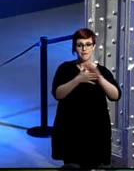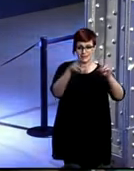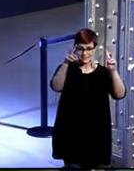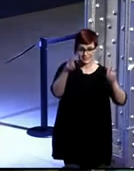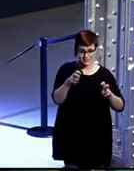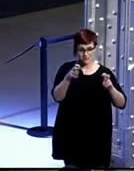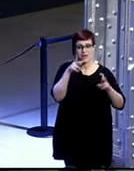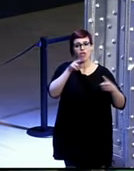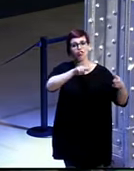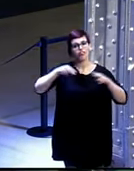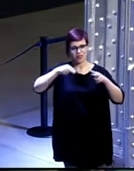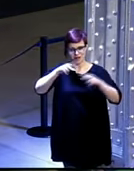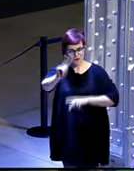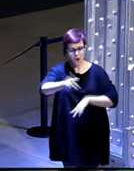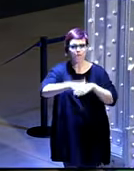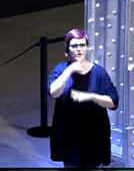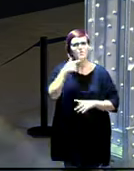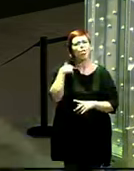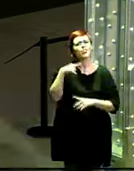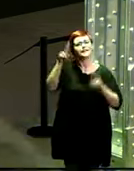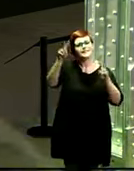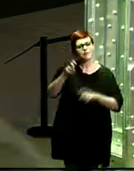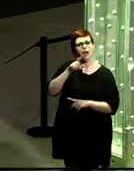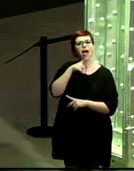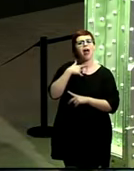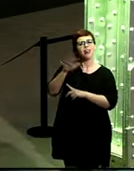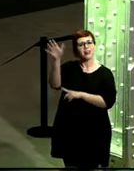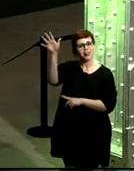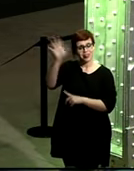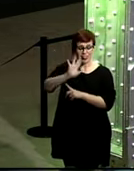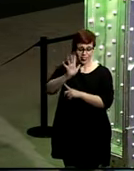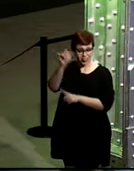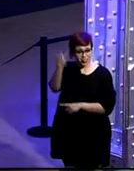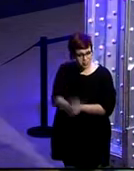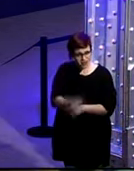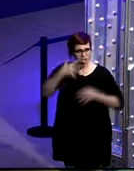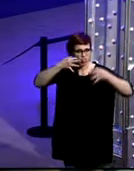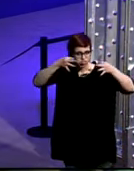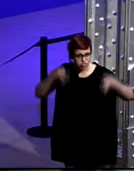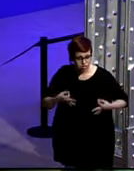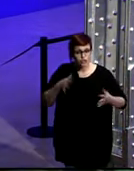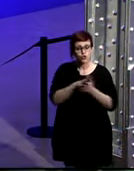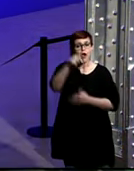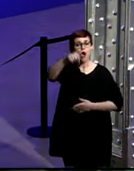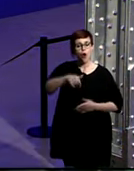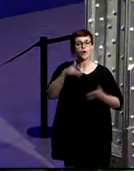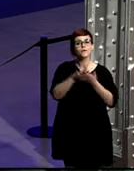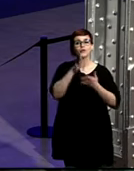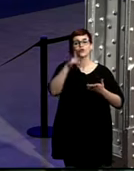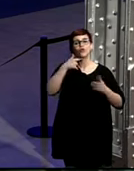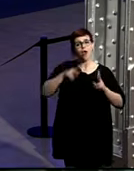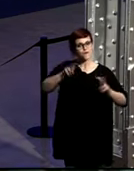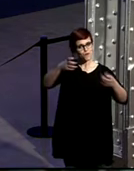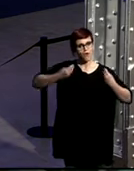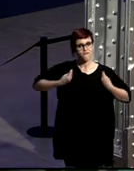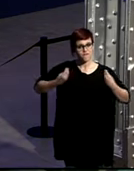hablar de cine auténtico, de cine verdadero. Muchísimas gracias a todos por estar aquí con nosotros en nuestra nueva edición de Vida en Martes para hablar